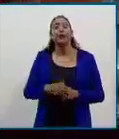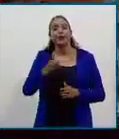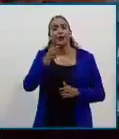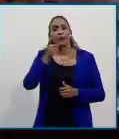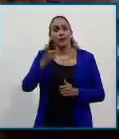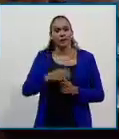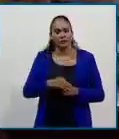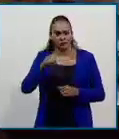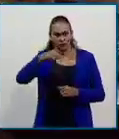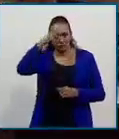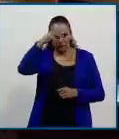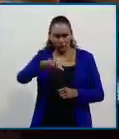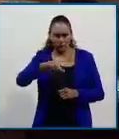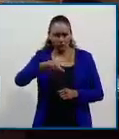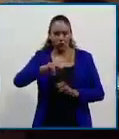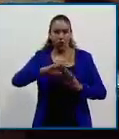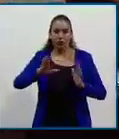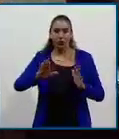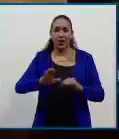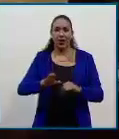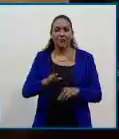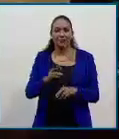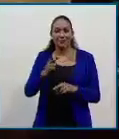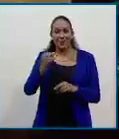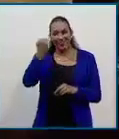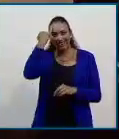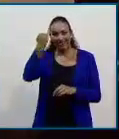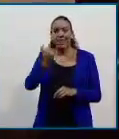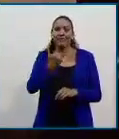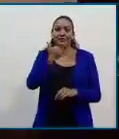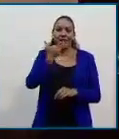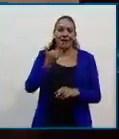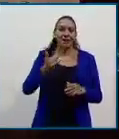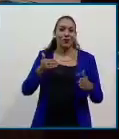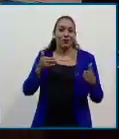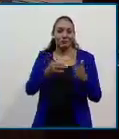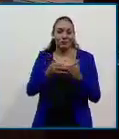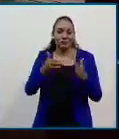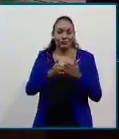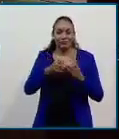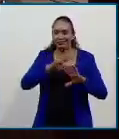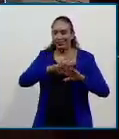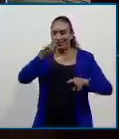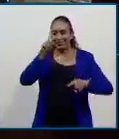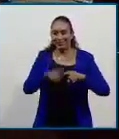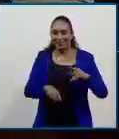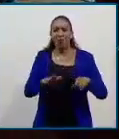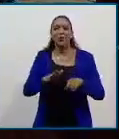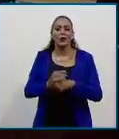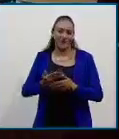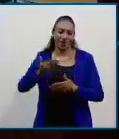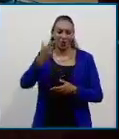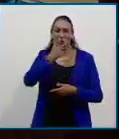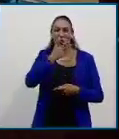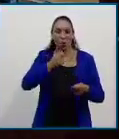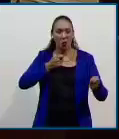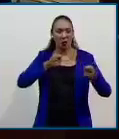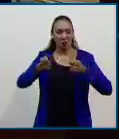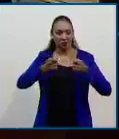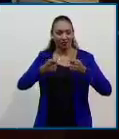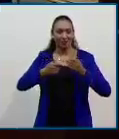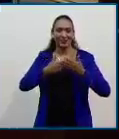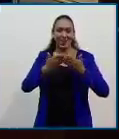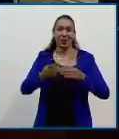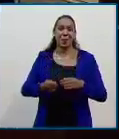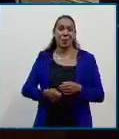aseguró que nuestro país ha roto el techo de cristal que impedía el avance de las mujeres hasta las más altas responsabilidades del